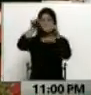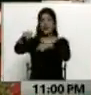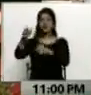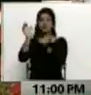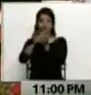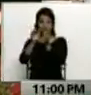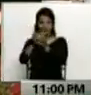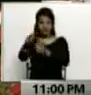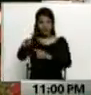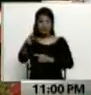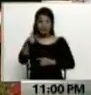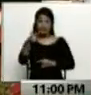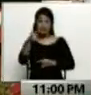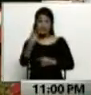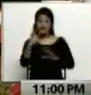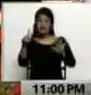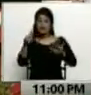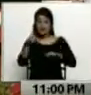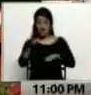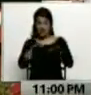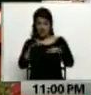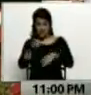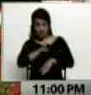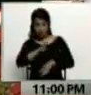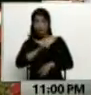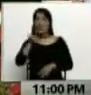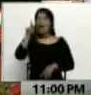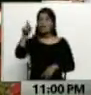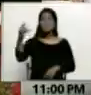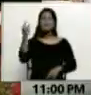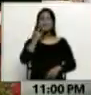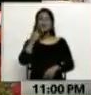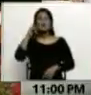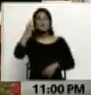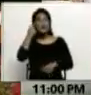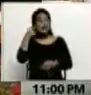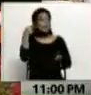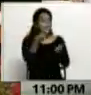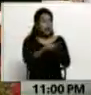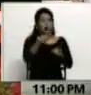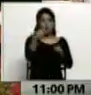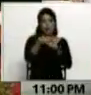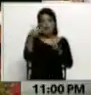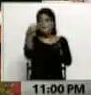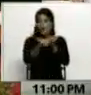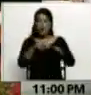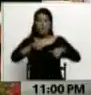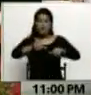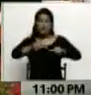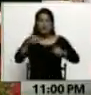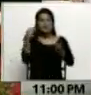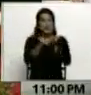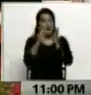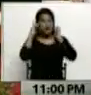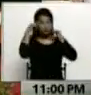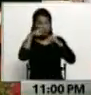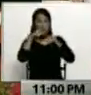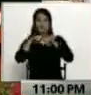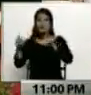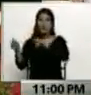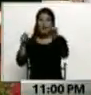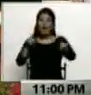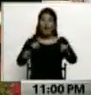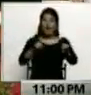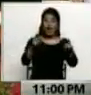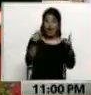26 de enero mientras que Alfredo Díaz alcalde de porlamar está pendiente del pago del Hotel los masajes y las demás atenciones